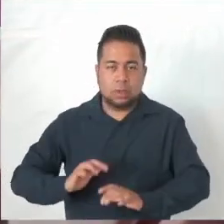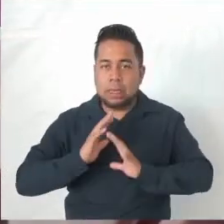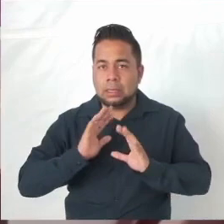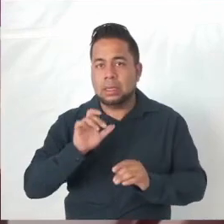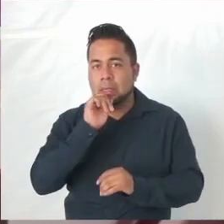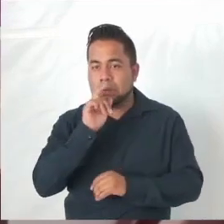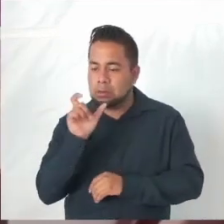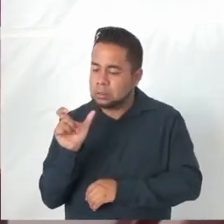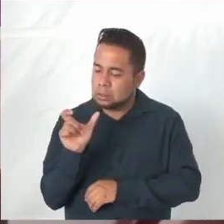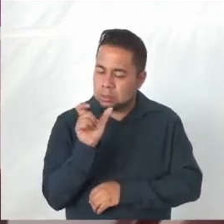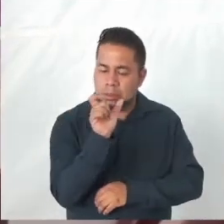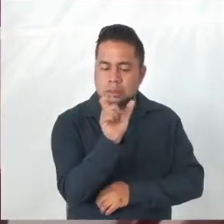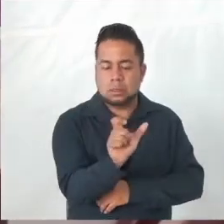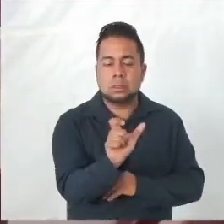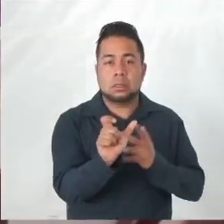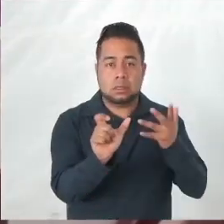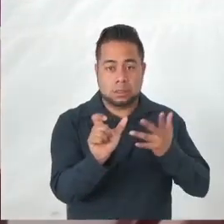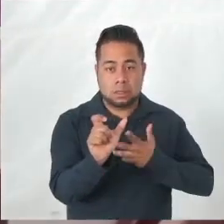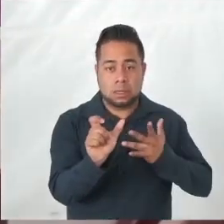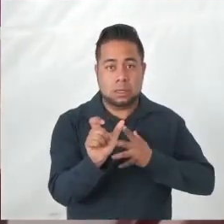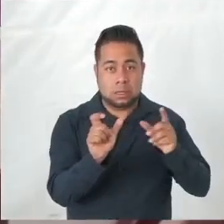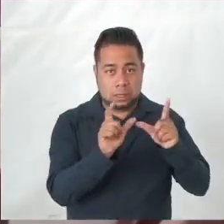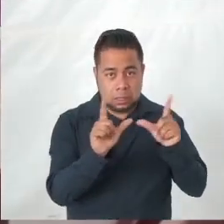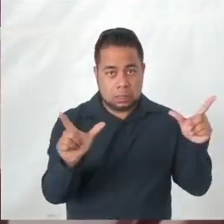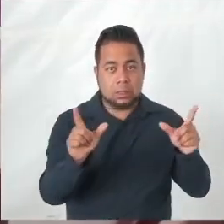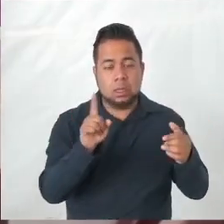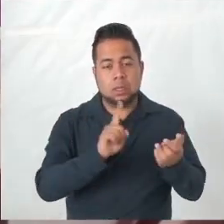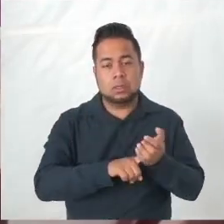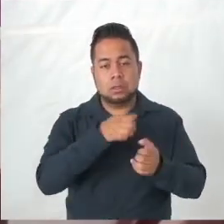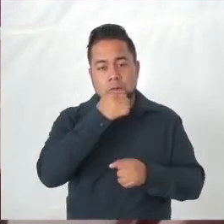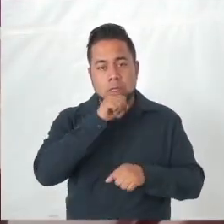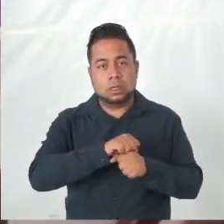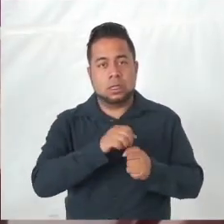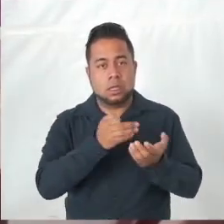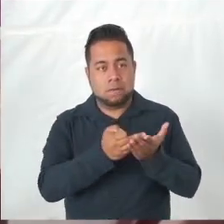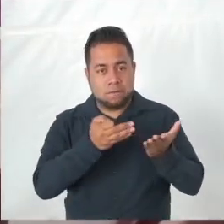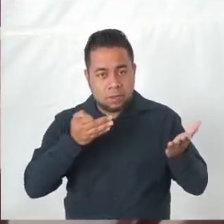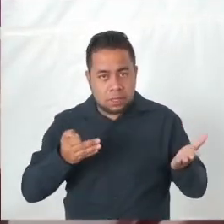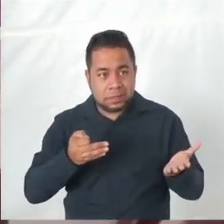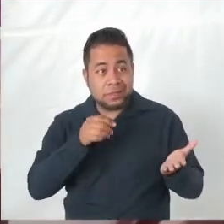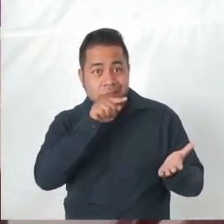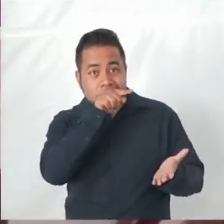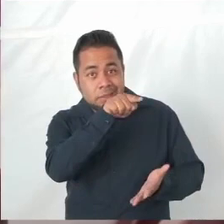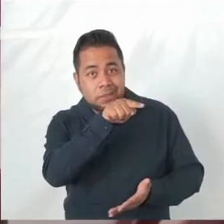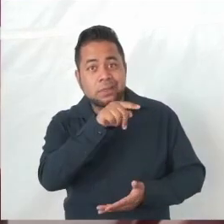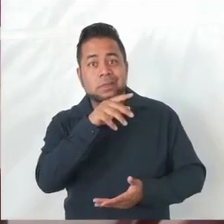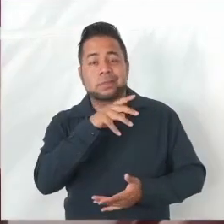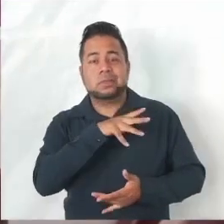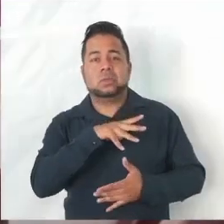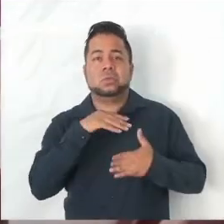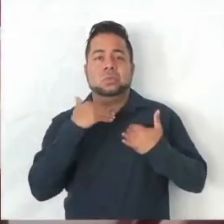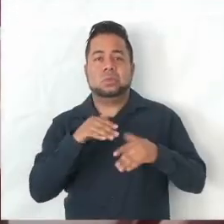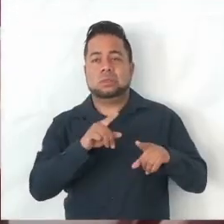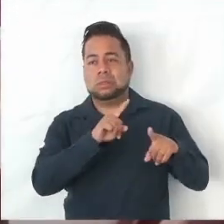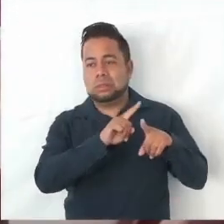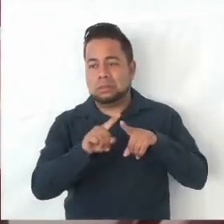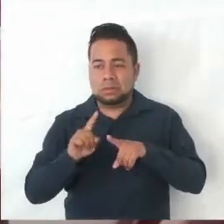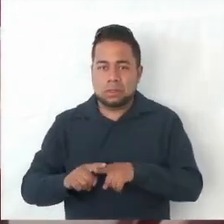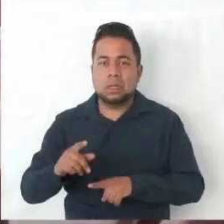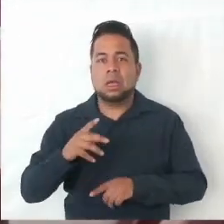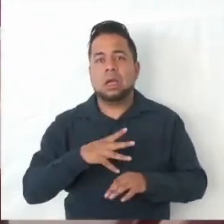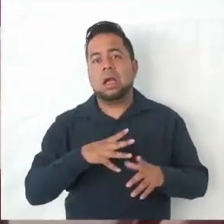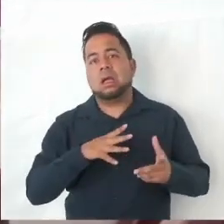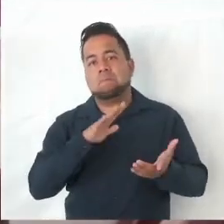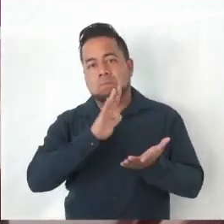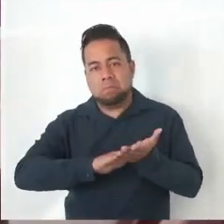la identificación correspondiente en la Secretaría de Finanzas, existen y piden diferentes y